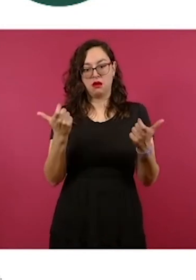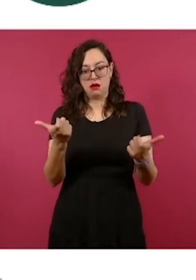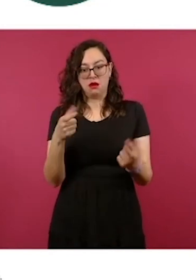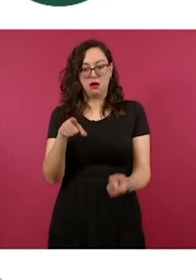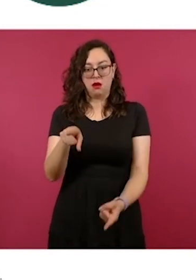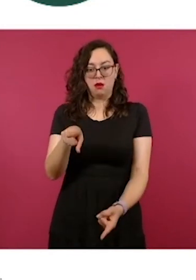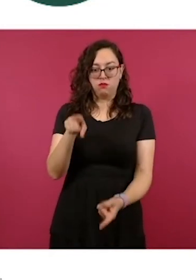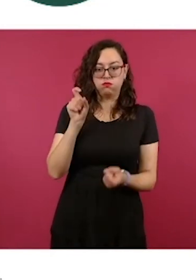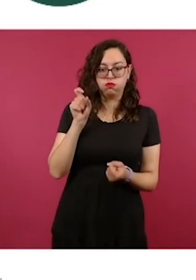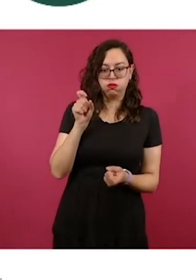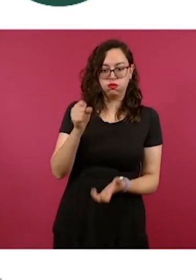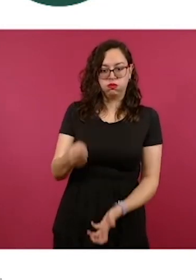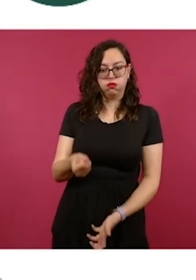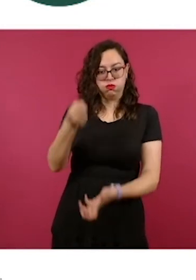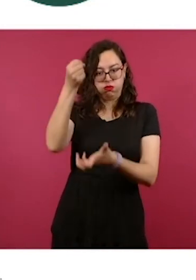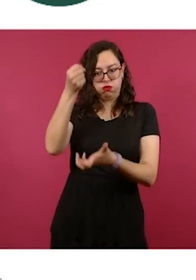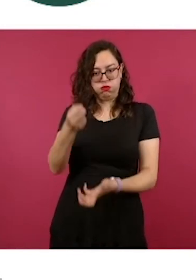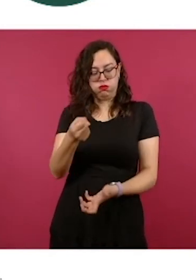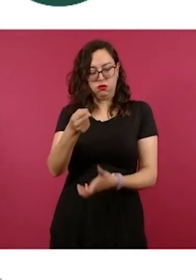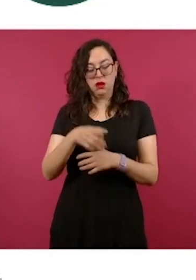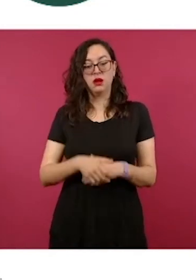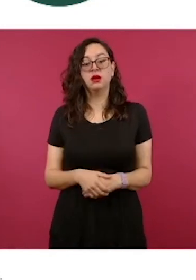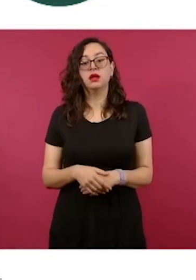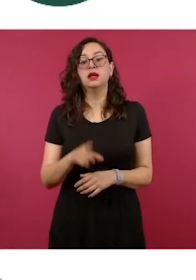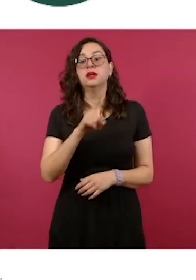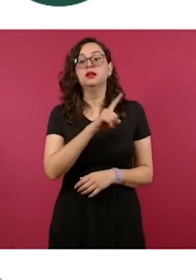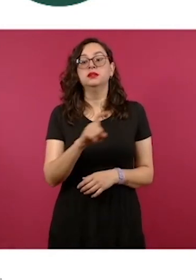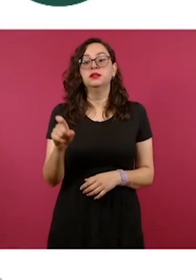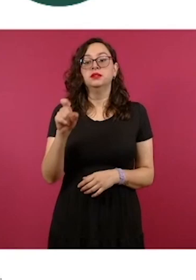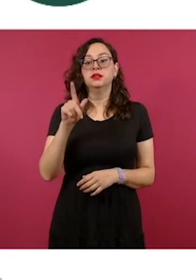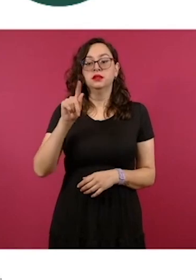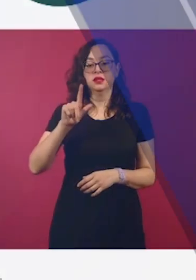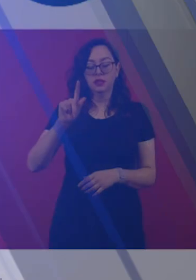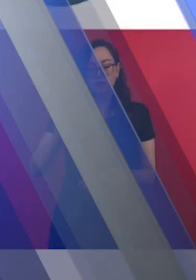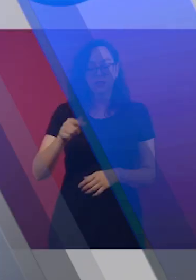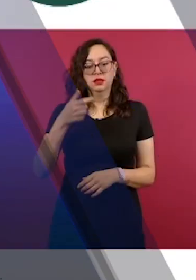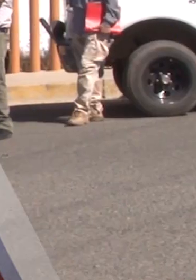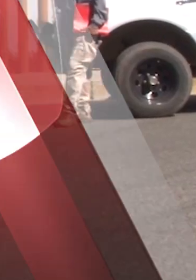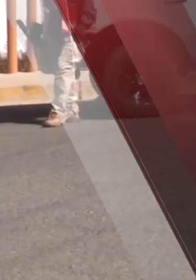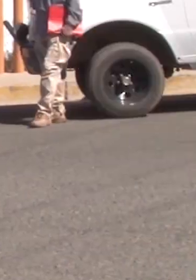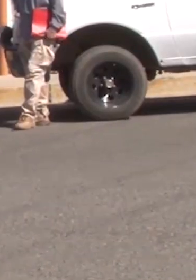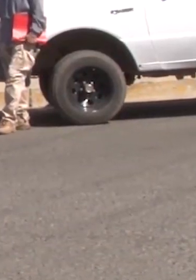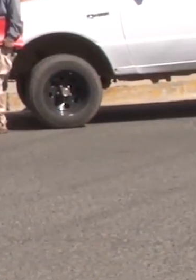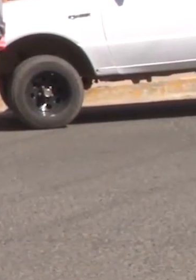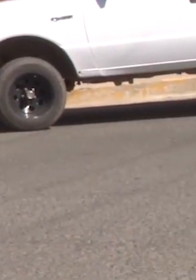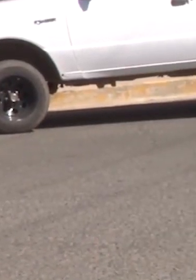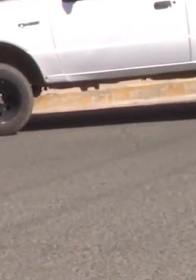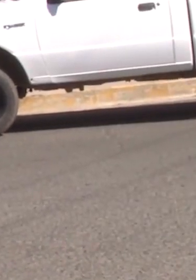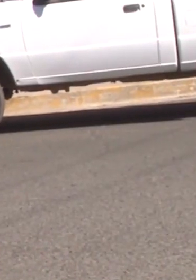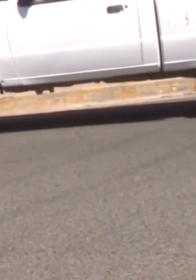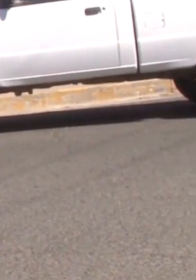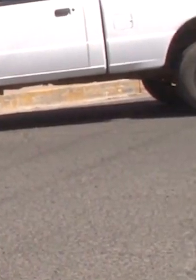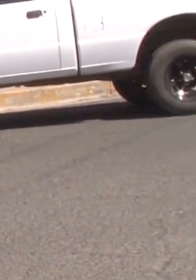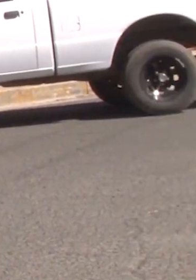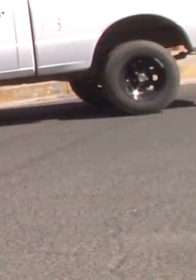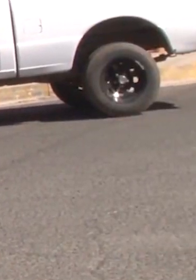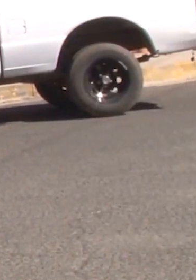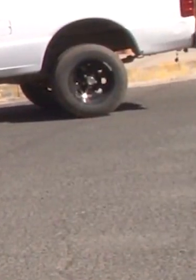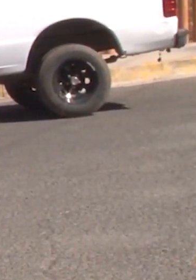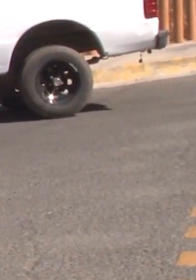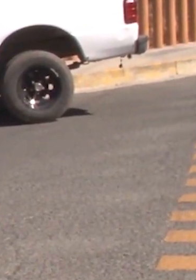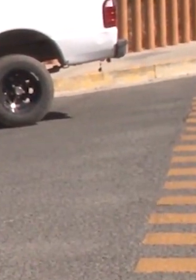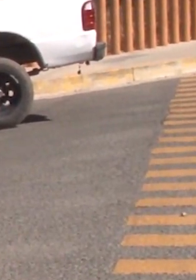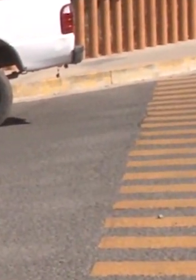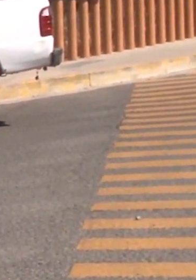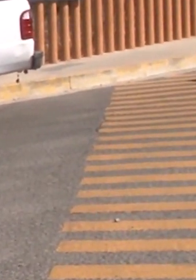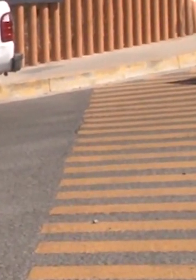este trabajo que se hace en 172 módulos en todo el país. Del listado de estados, Baja California ocupa